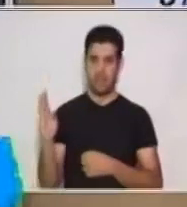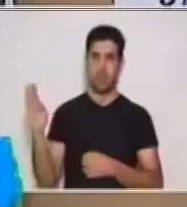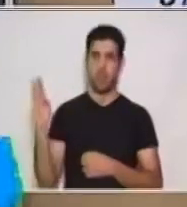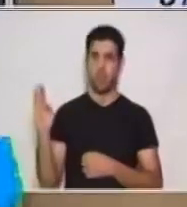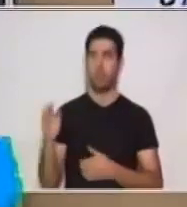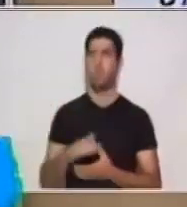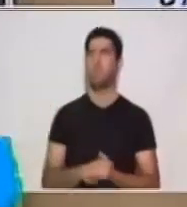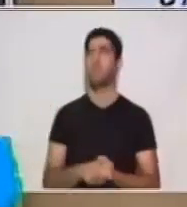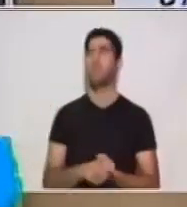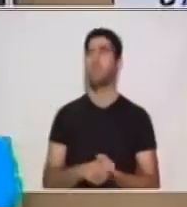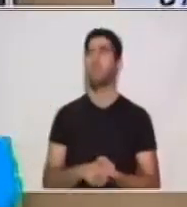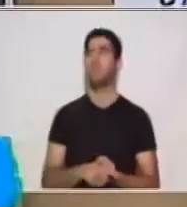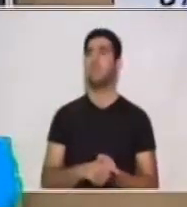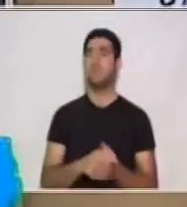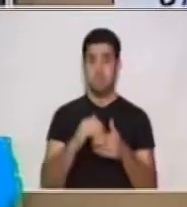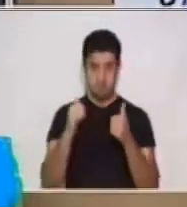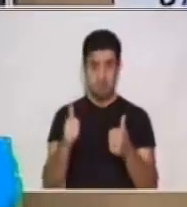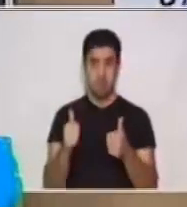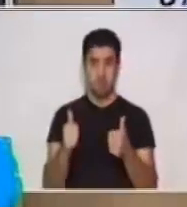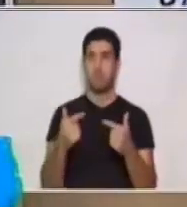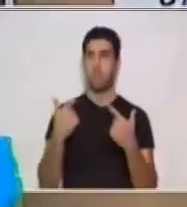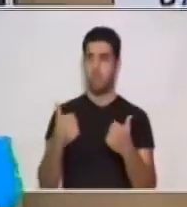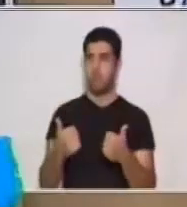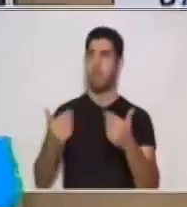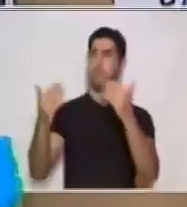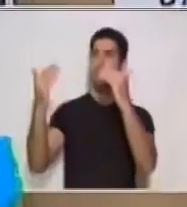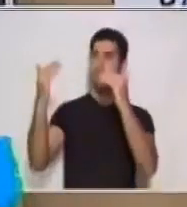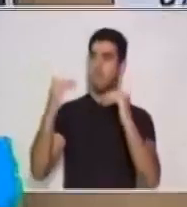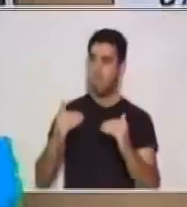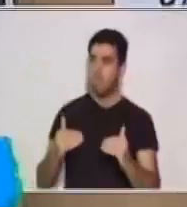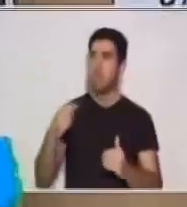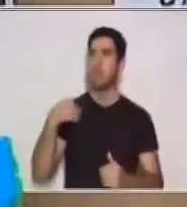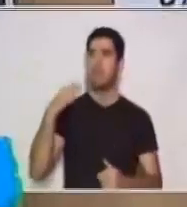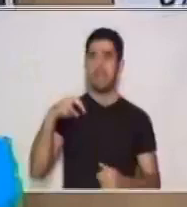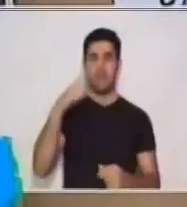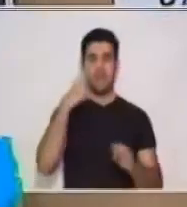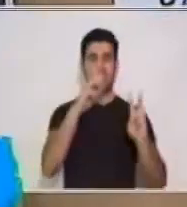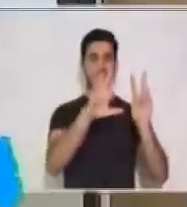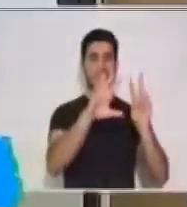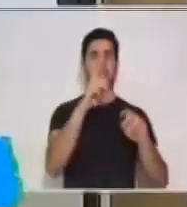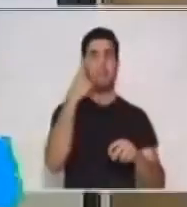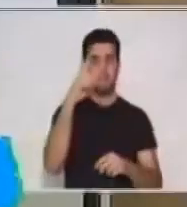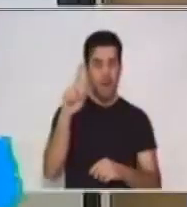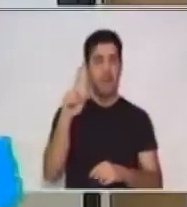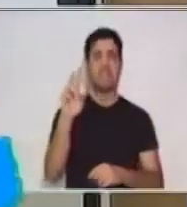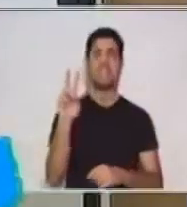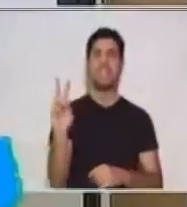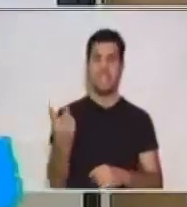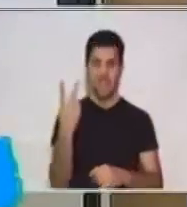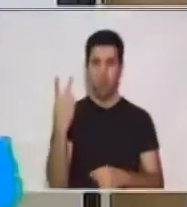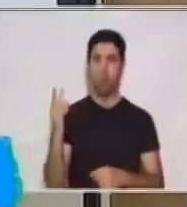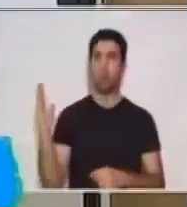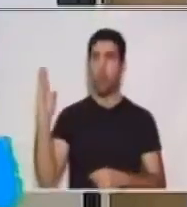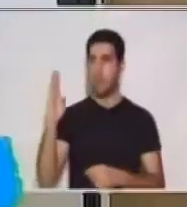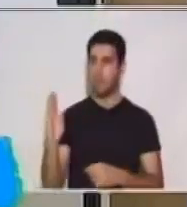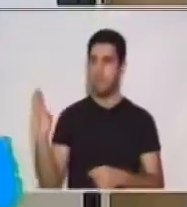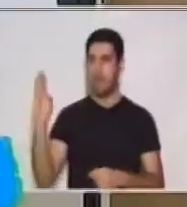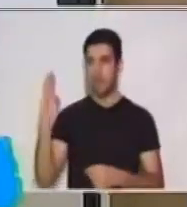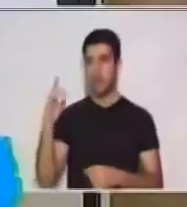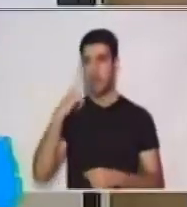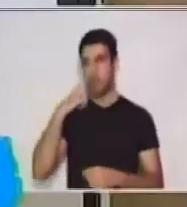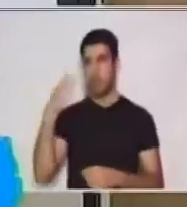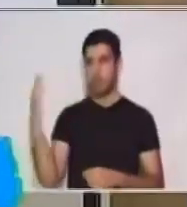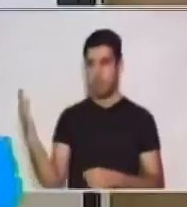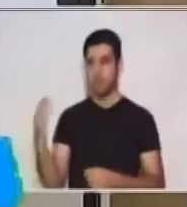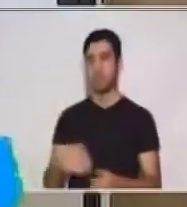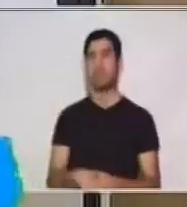primero básico. ¿Sí? Ahora encontremos para segundo